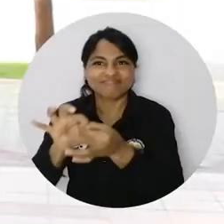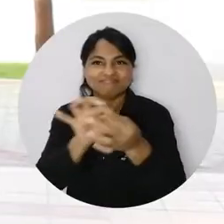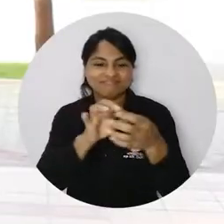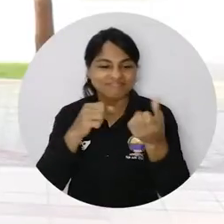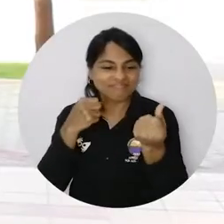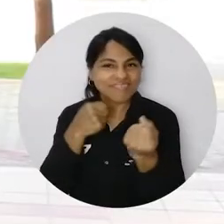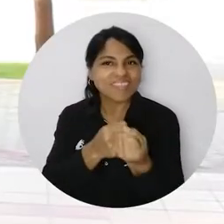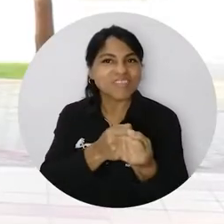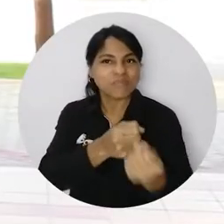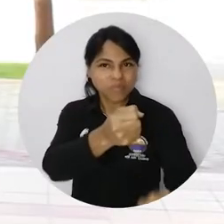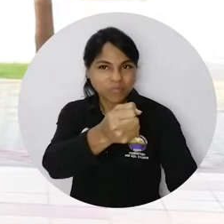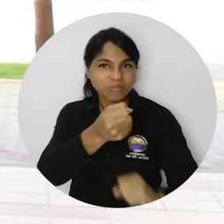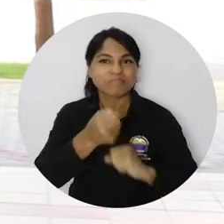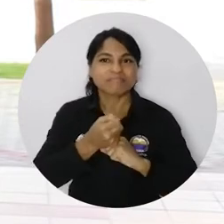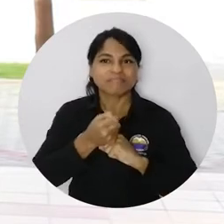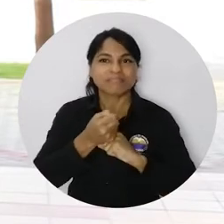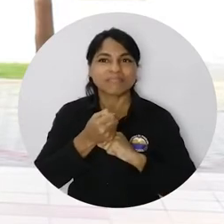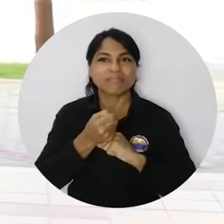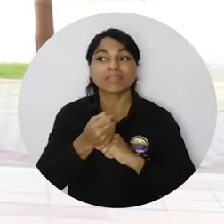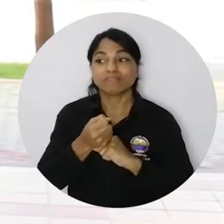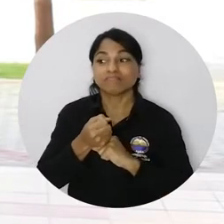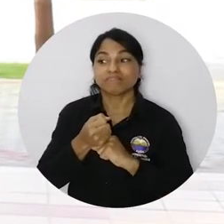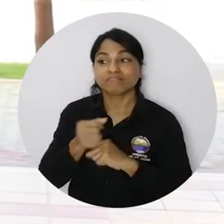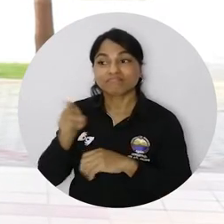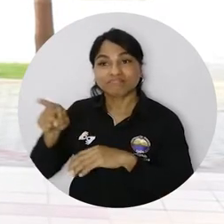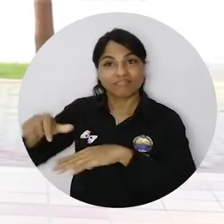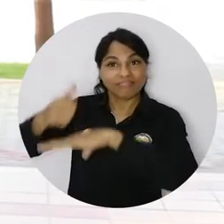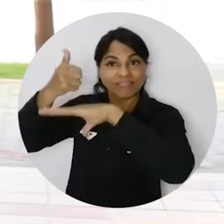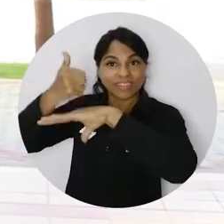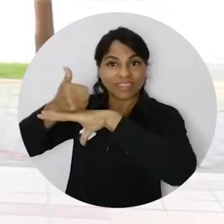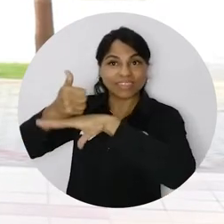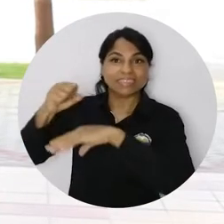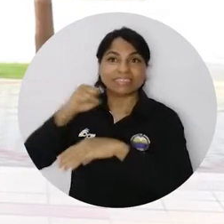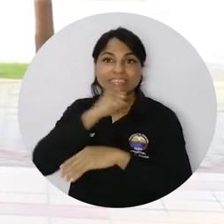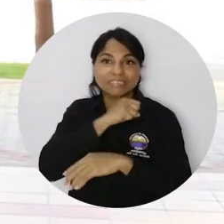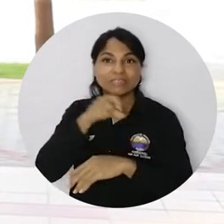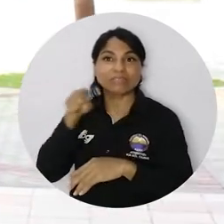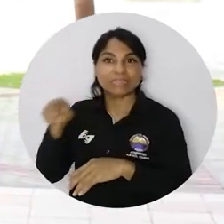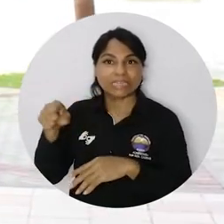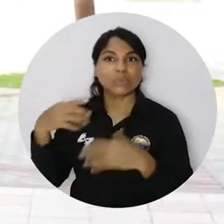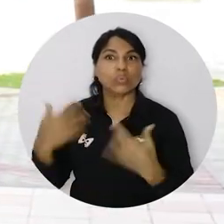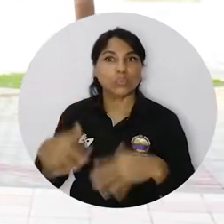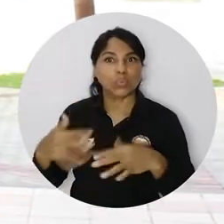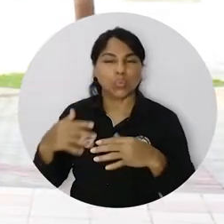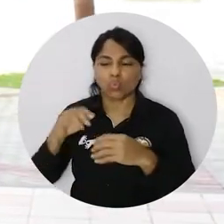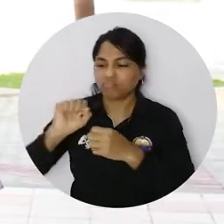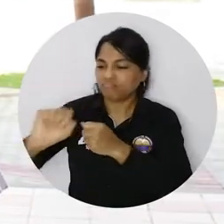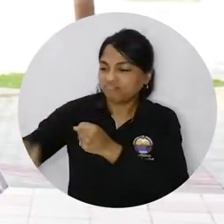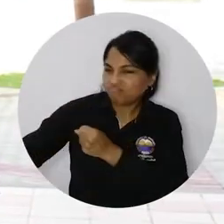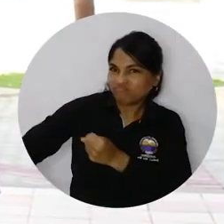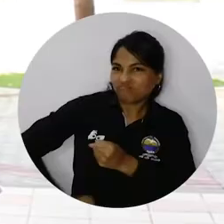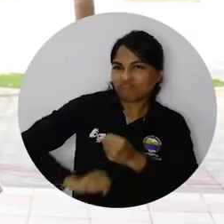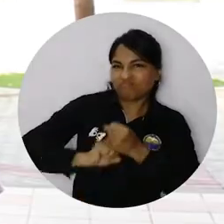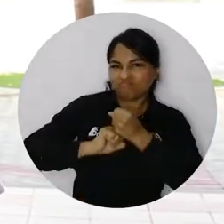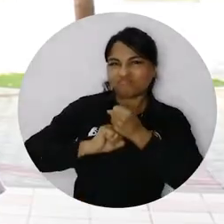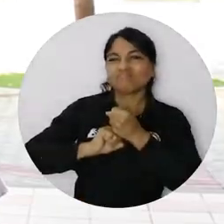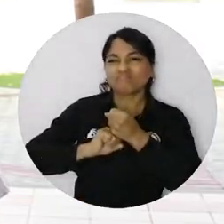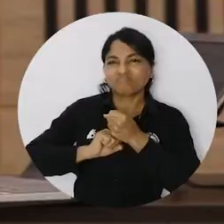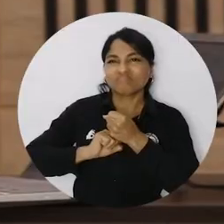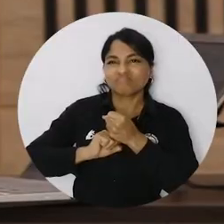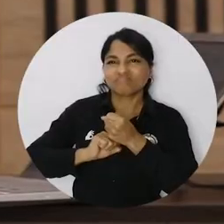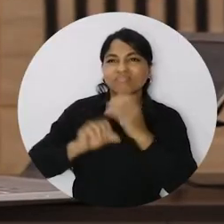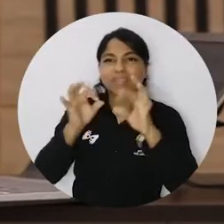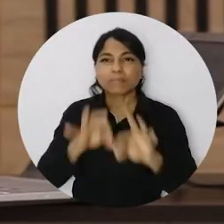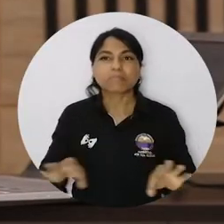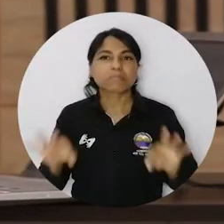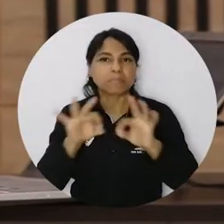de apoyo y, por supuesto, en cabeza del señor rector, quien nos ha dado un gran